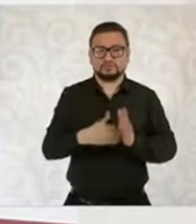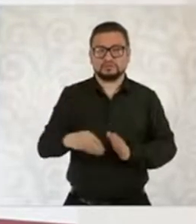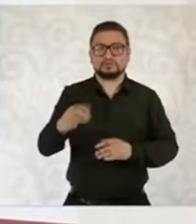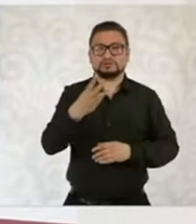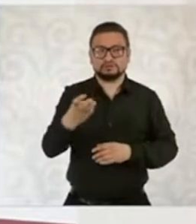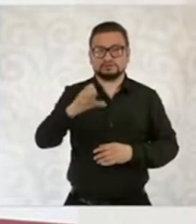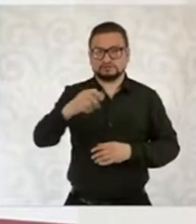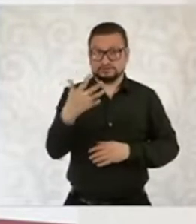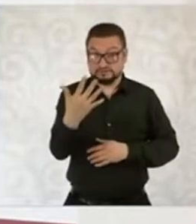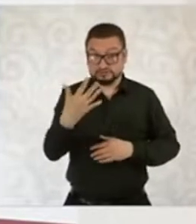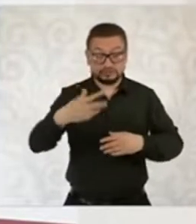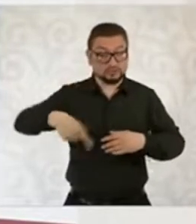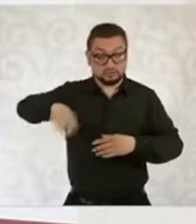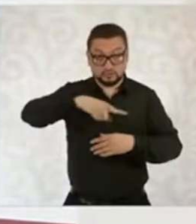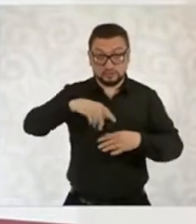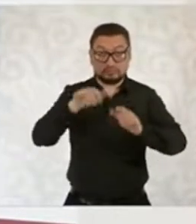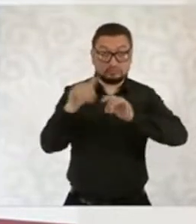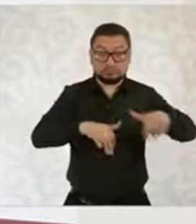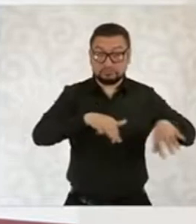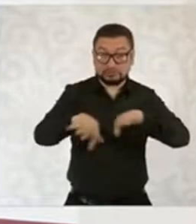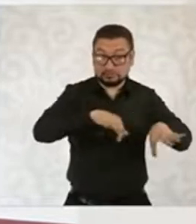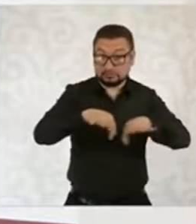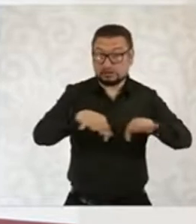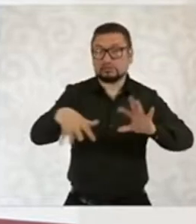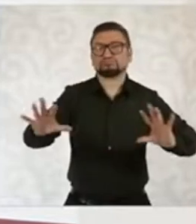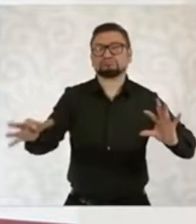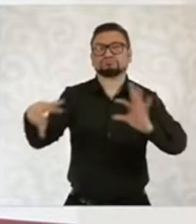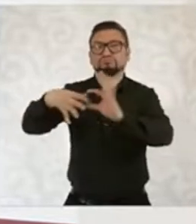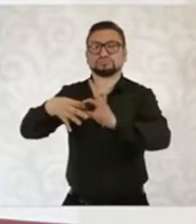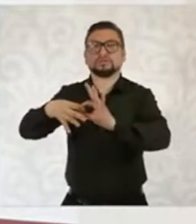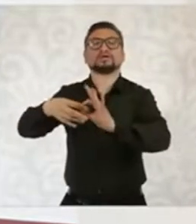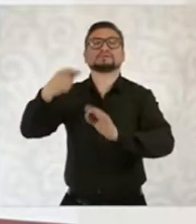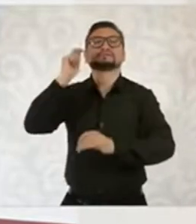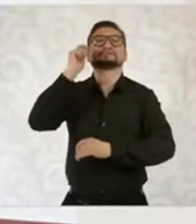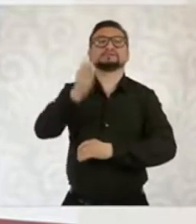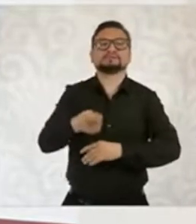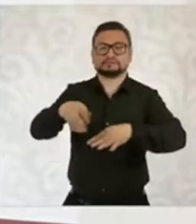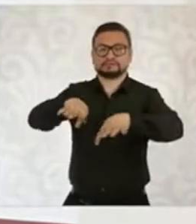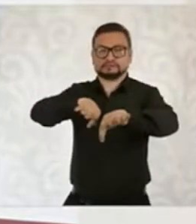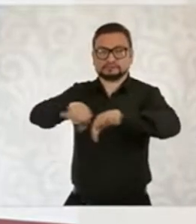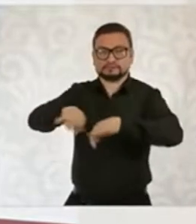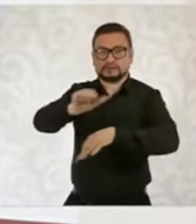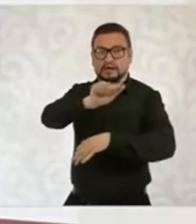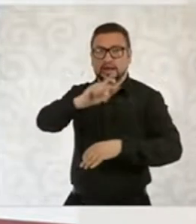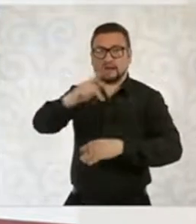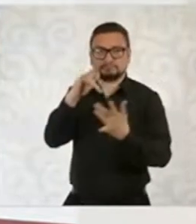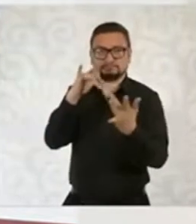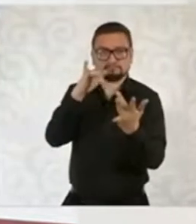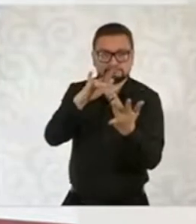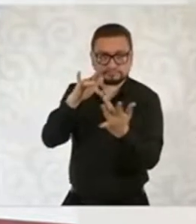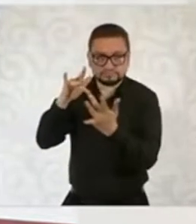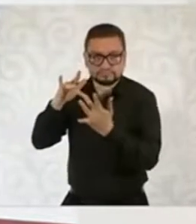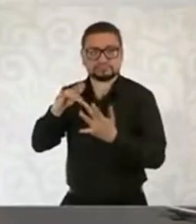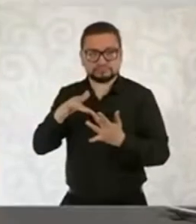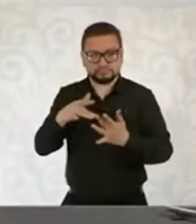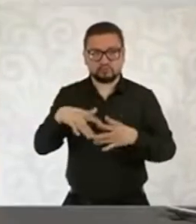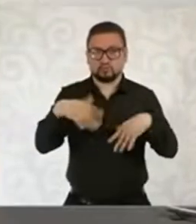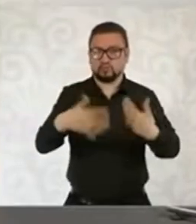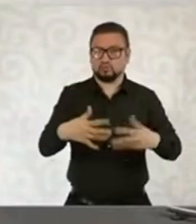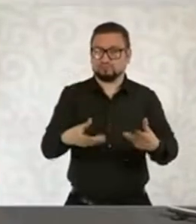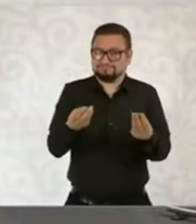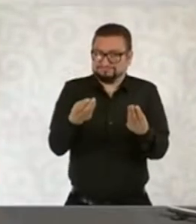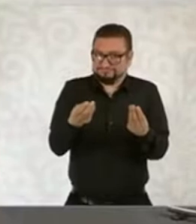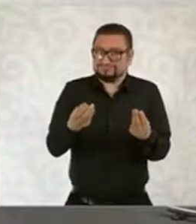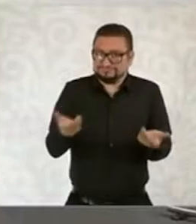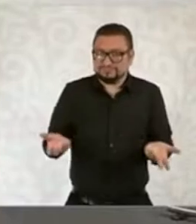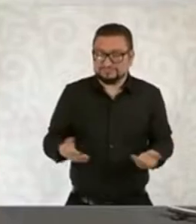1.291.000 puestos de trabajo están vinculados a el trabajo de plataformas. Es un número muy grande